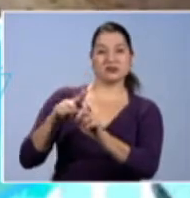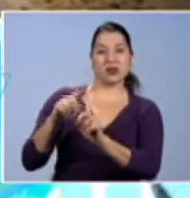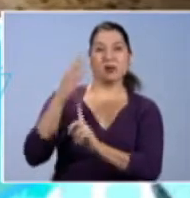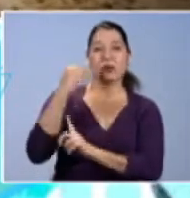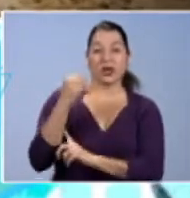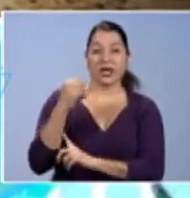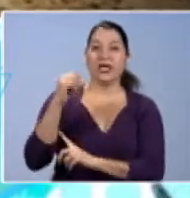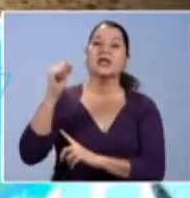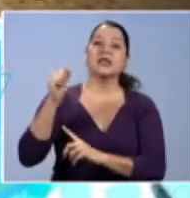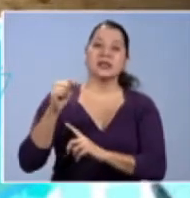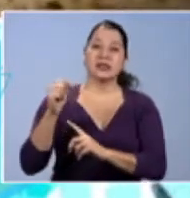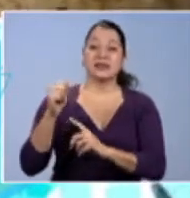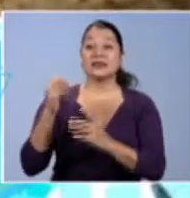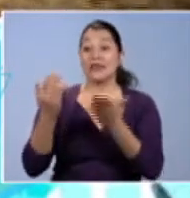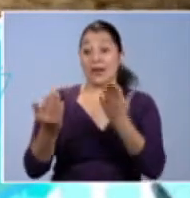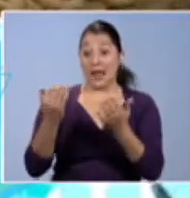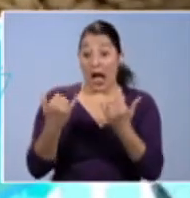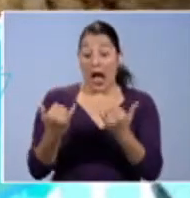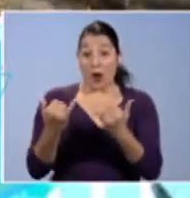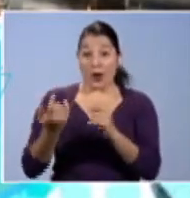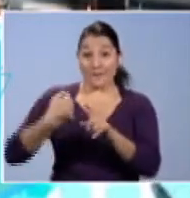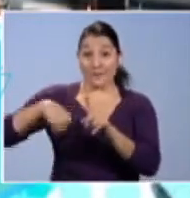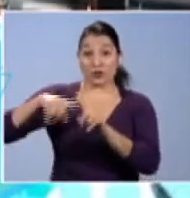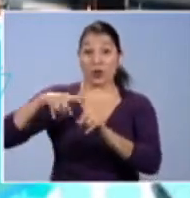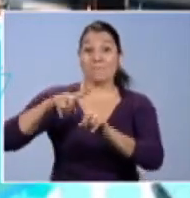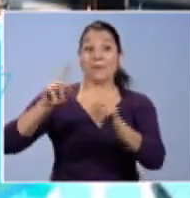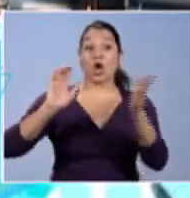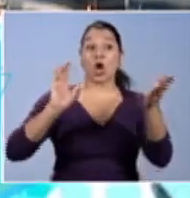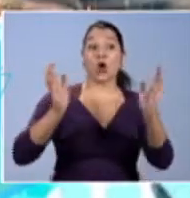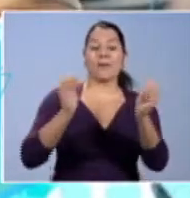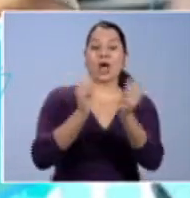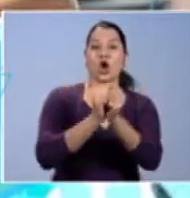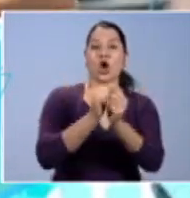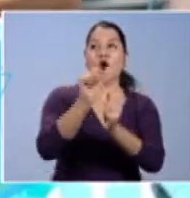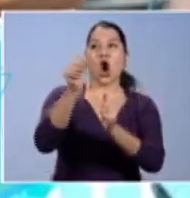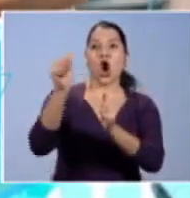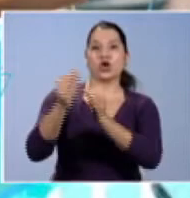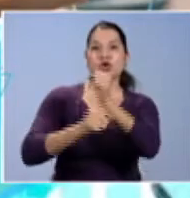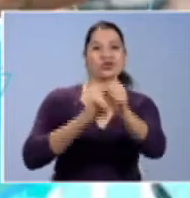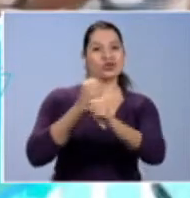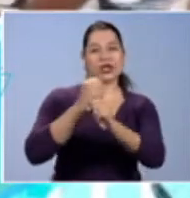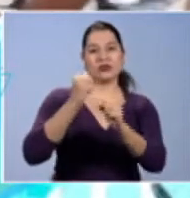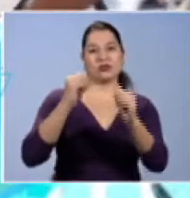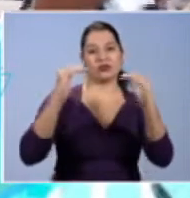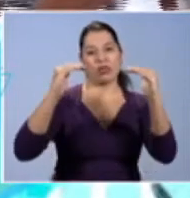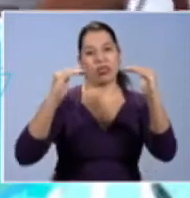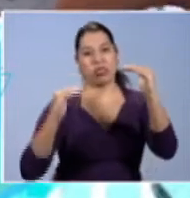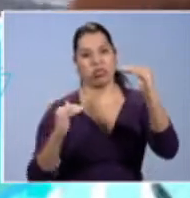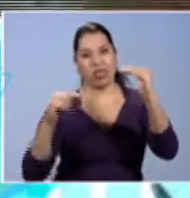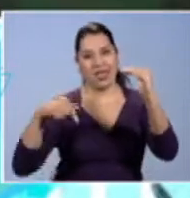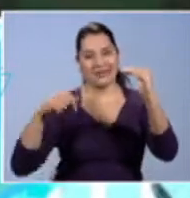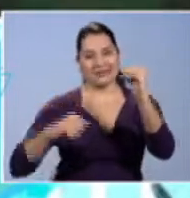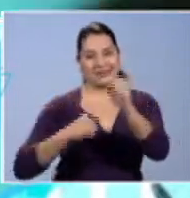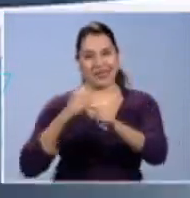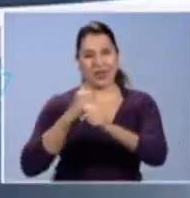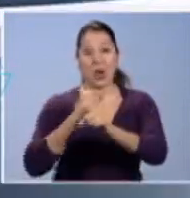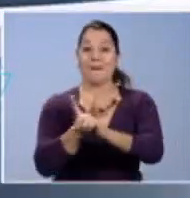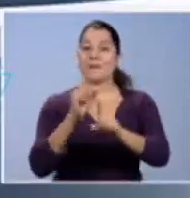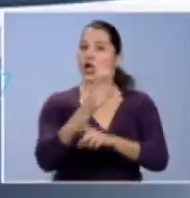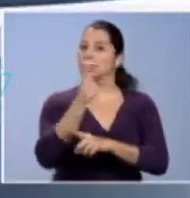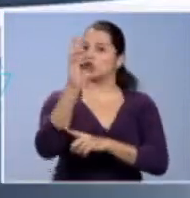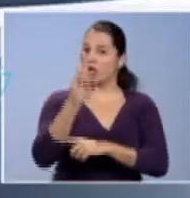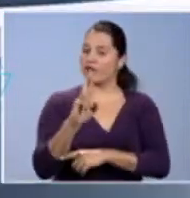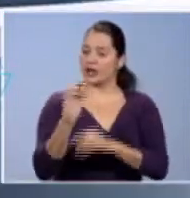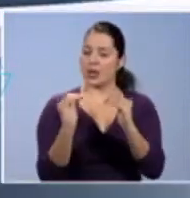sí ha bajado con respecto a otros años o a otros trimestres. Pero en el caso de Costa Rica, digamos que ha habido una estabilidad y se ha mantenido. ¿Cuáles son estas